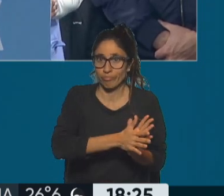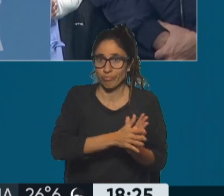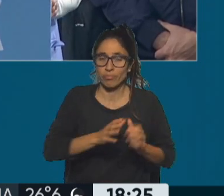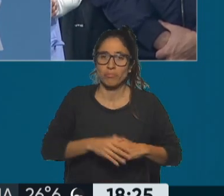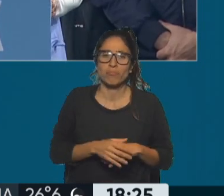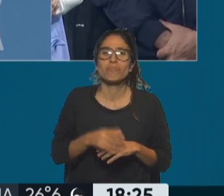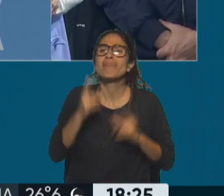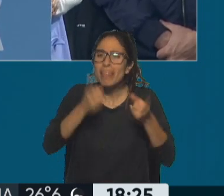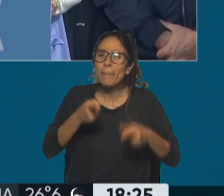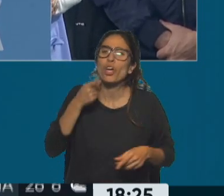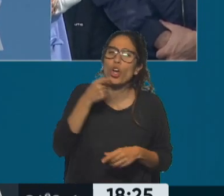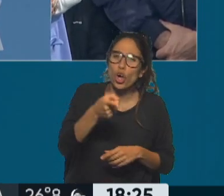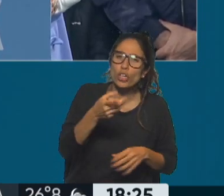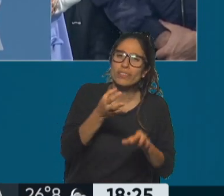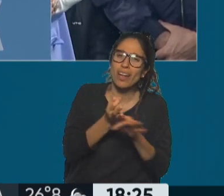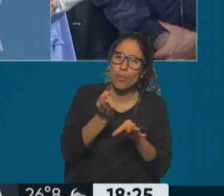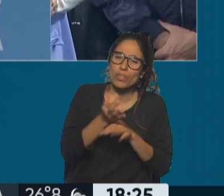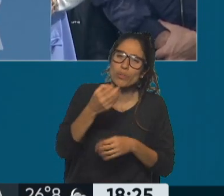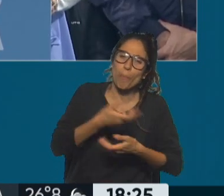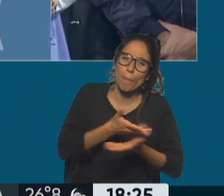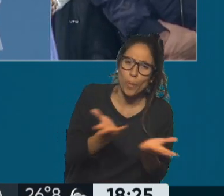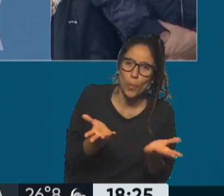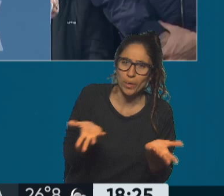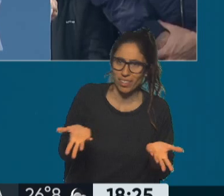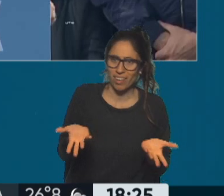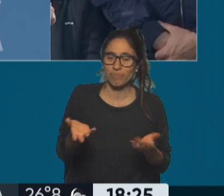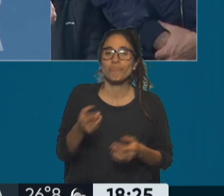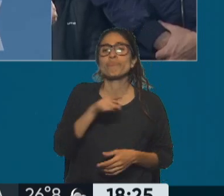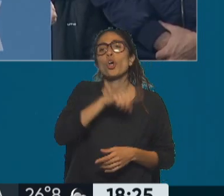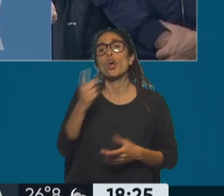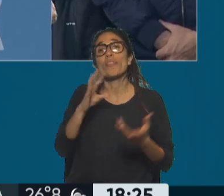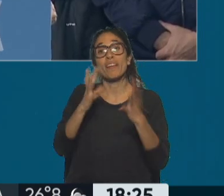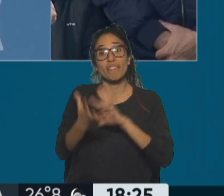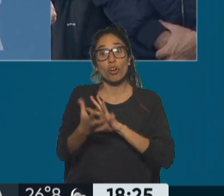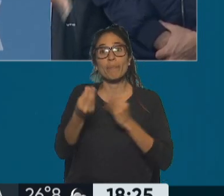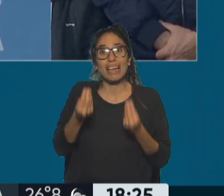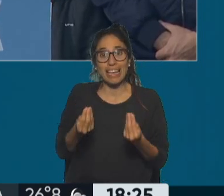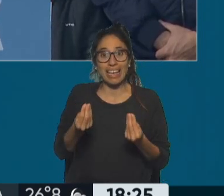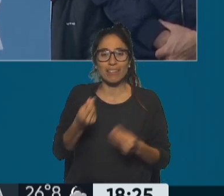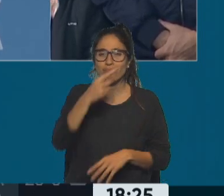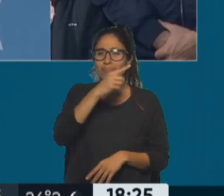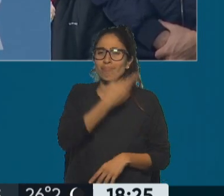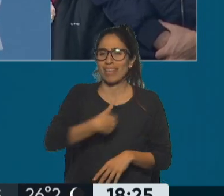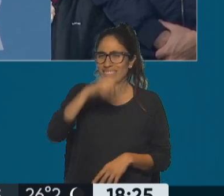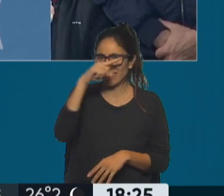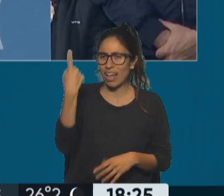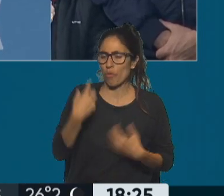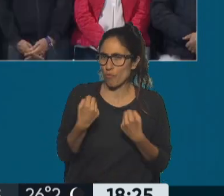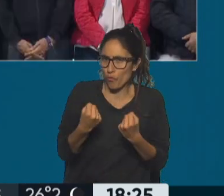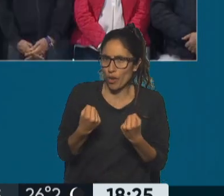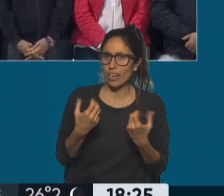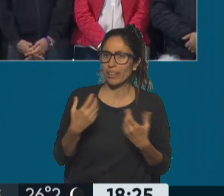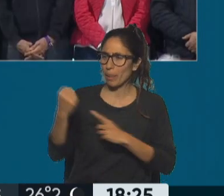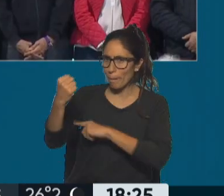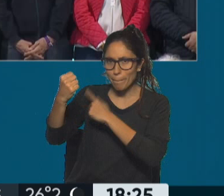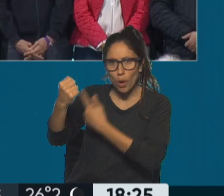educación pública. Entonces un Estado fuerte, un Estado poderoso, te protege de la avaricia, de